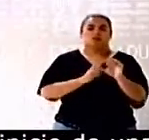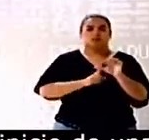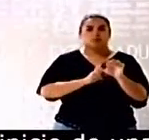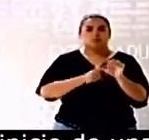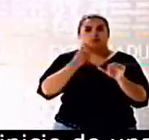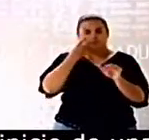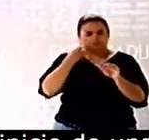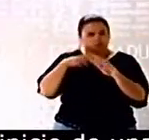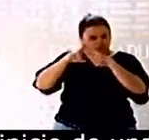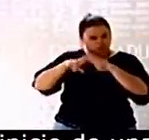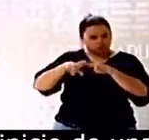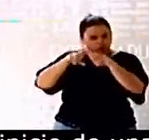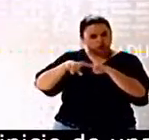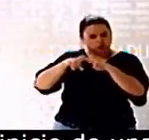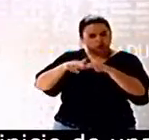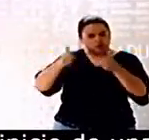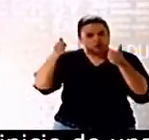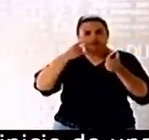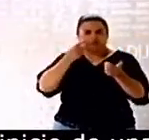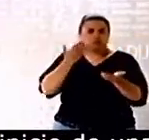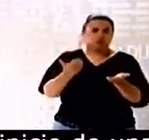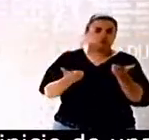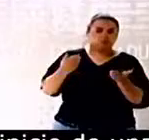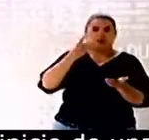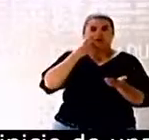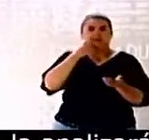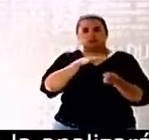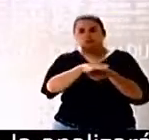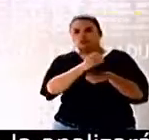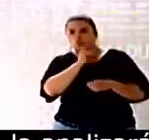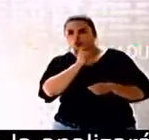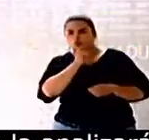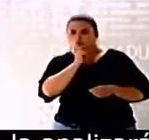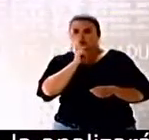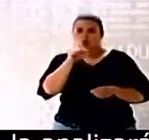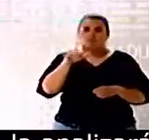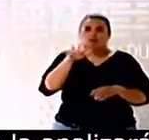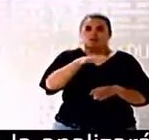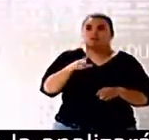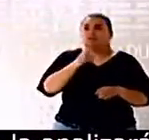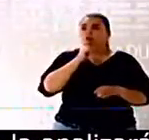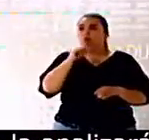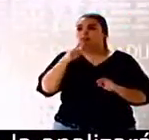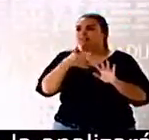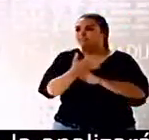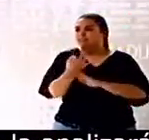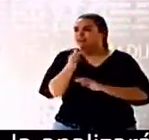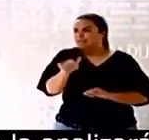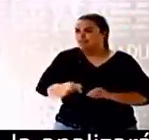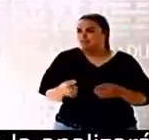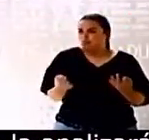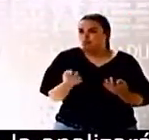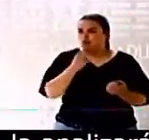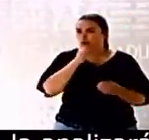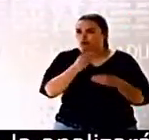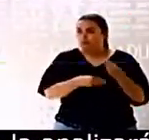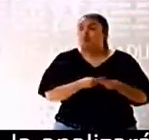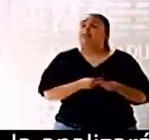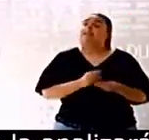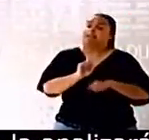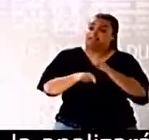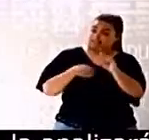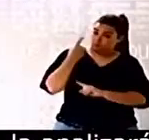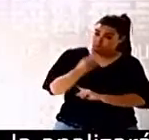la analizará, evaluará su alcance, su transposición aquí, qué significaría, y luego tendremos